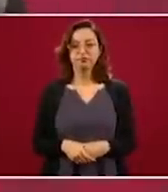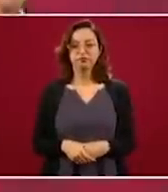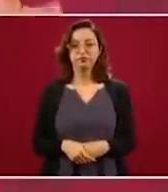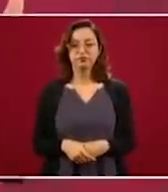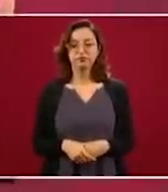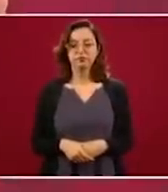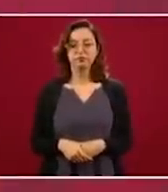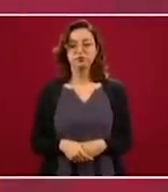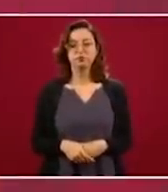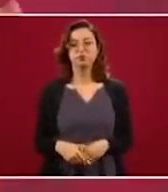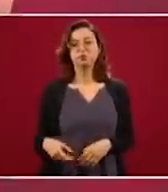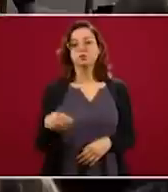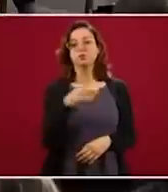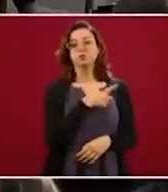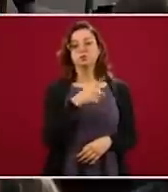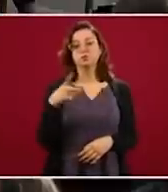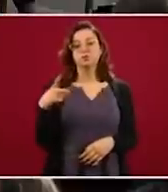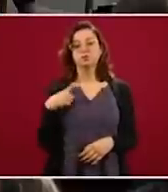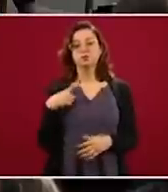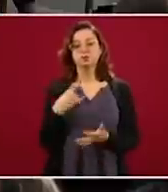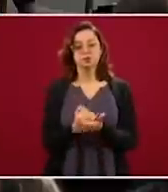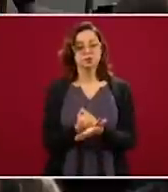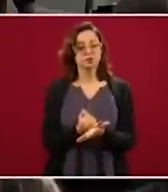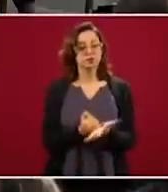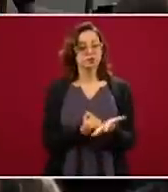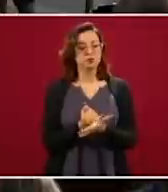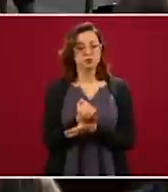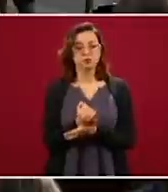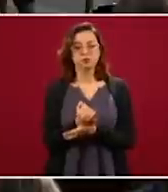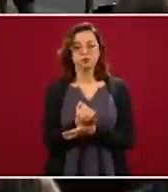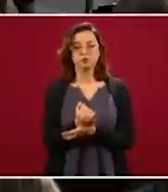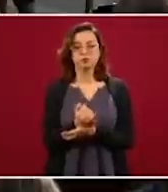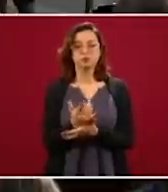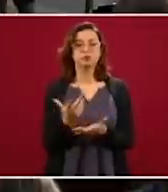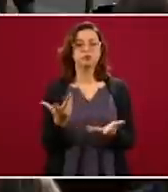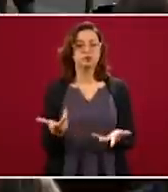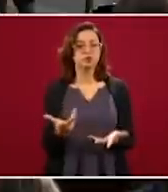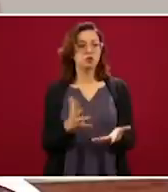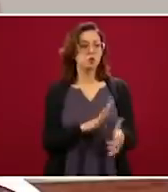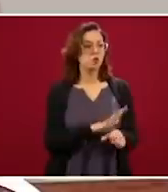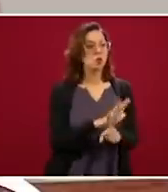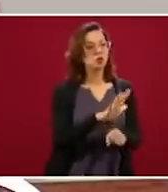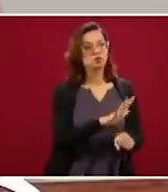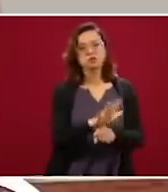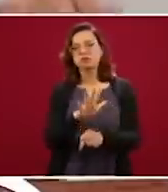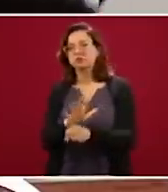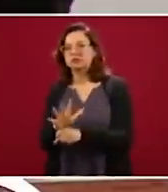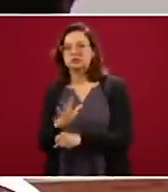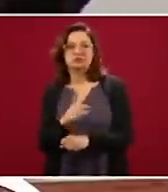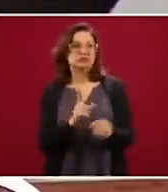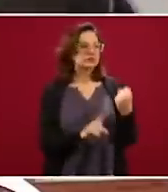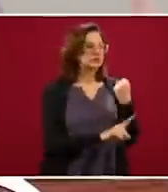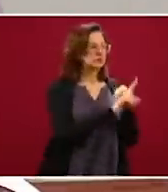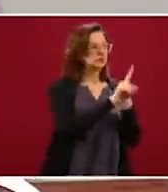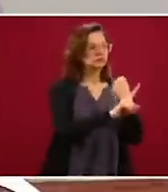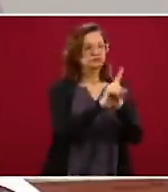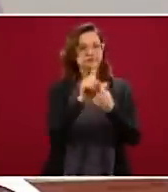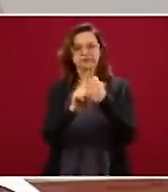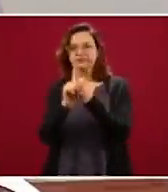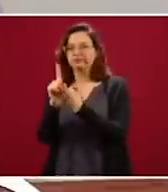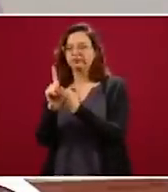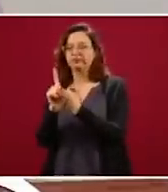Hay que optar entre inconvenientes, es decir,